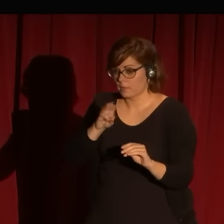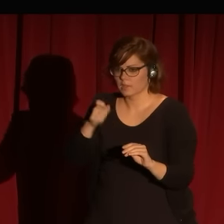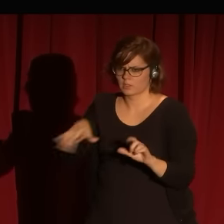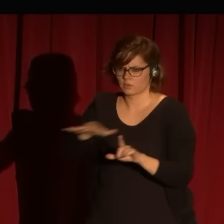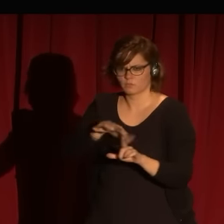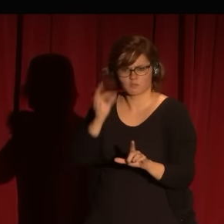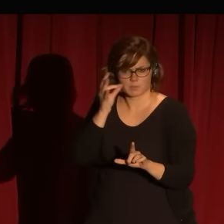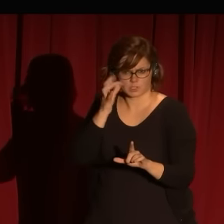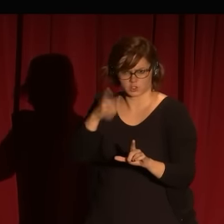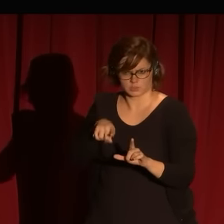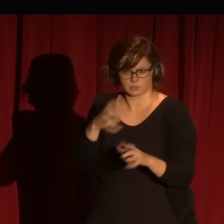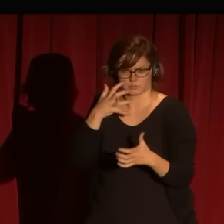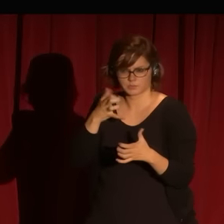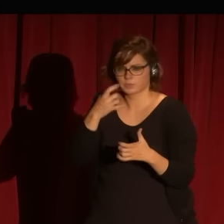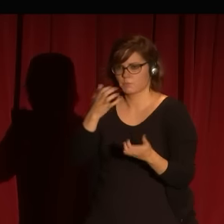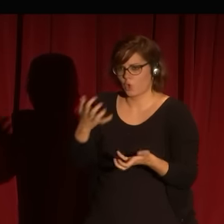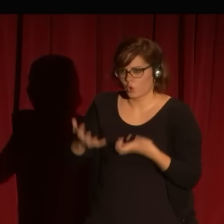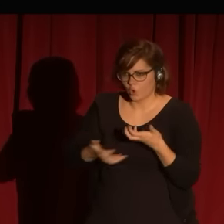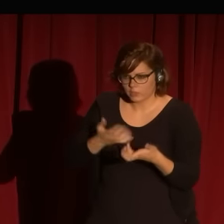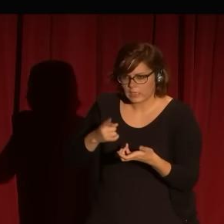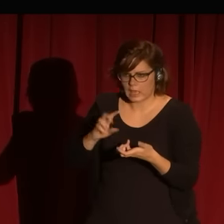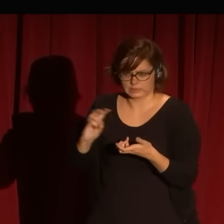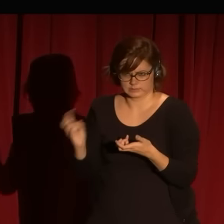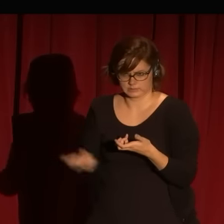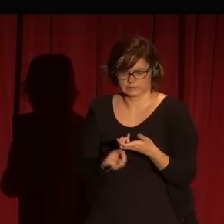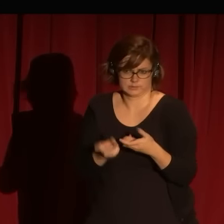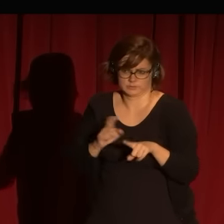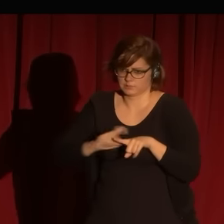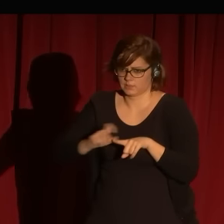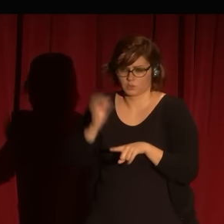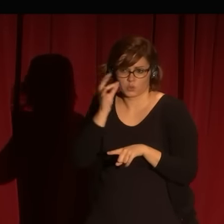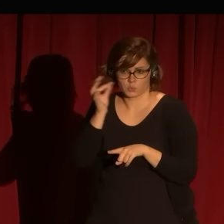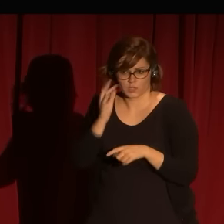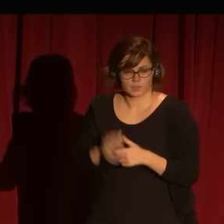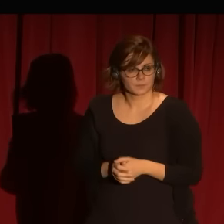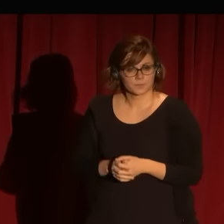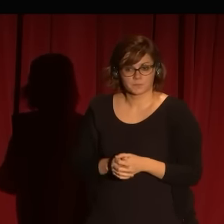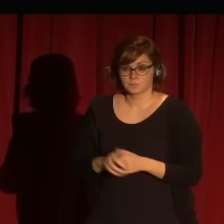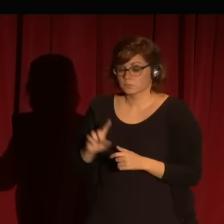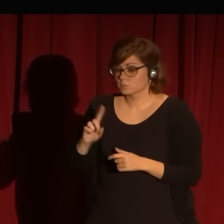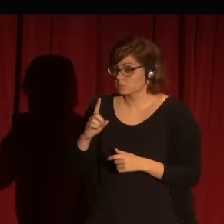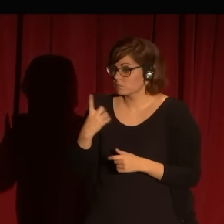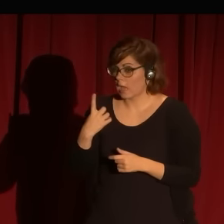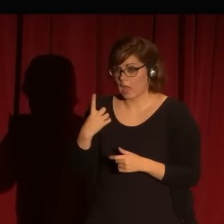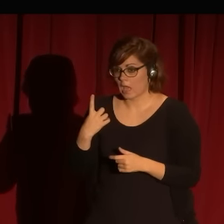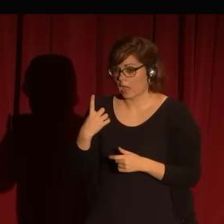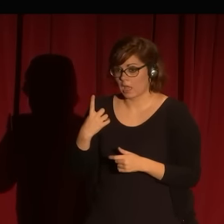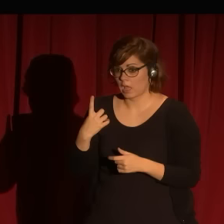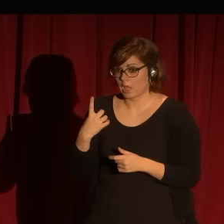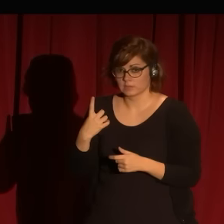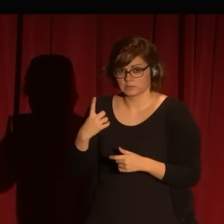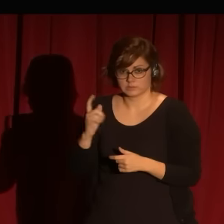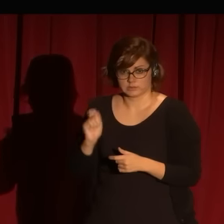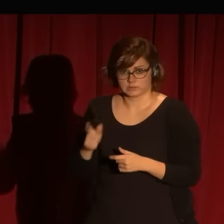femeninos también son cocinas y cosas de ese tipo Quizá el más el que más se acercaría a eso de los que hay en las